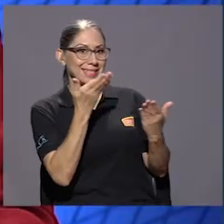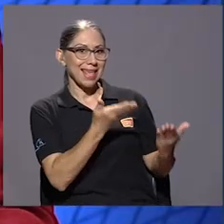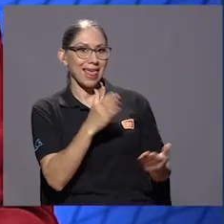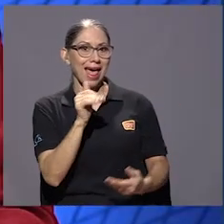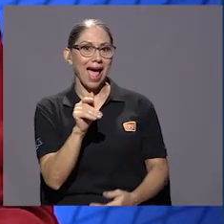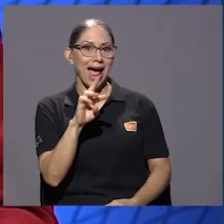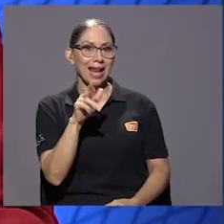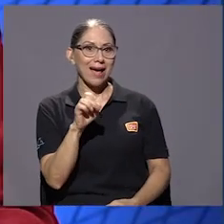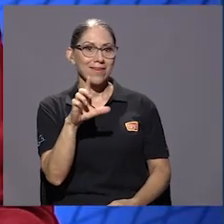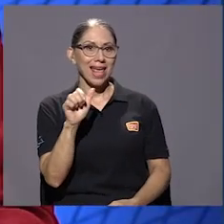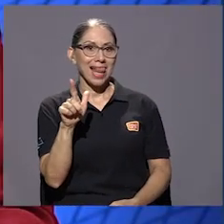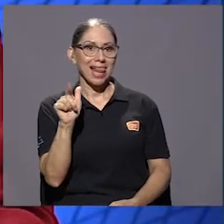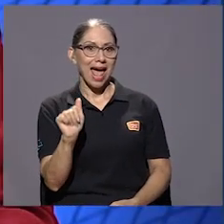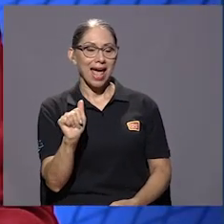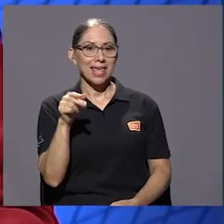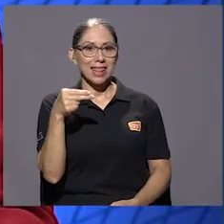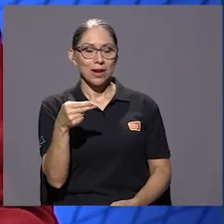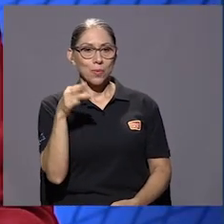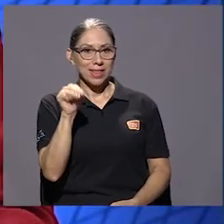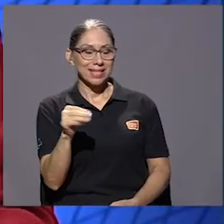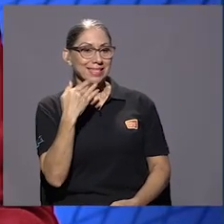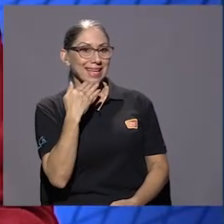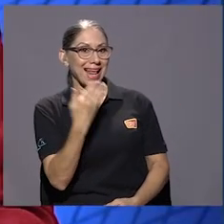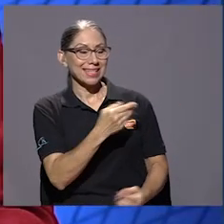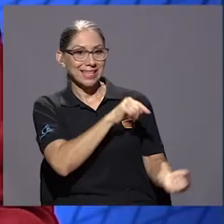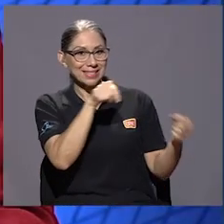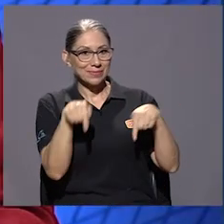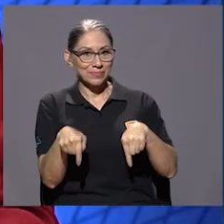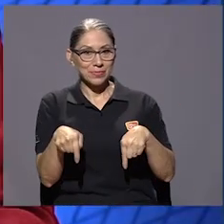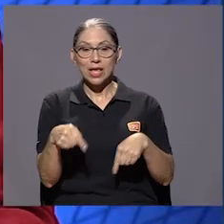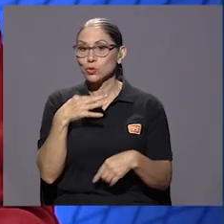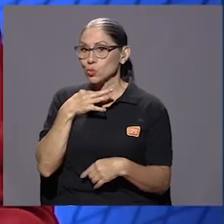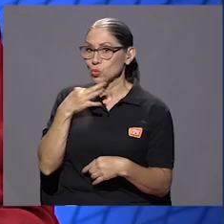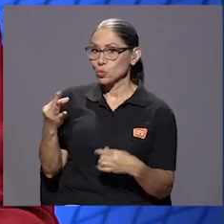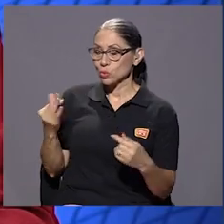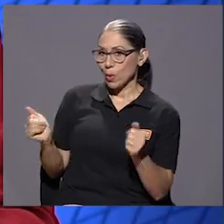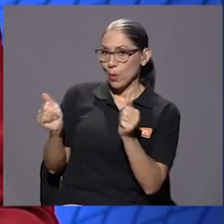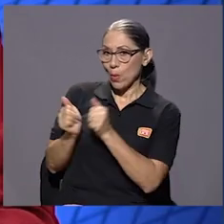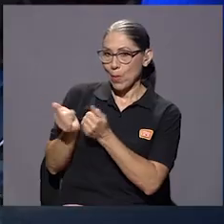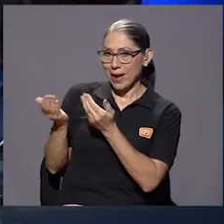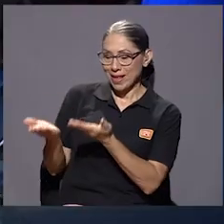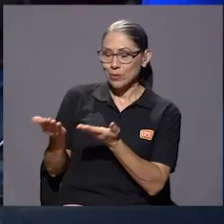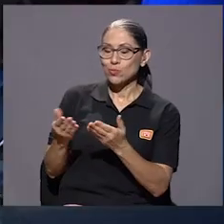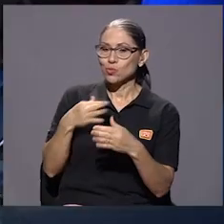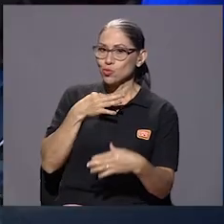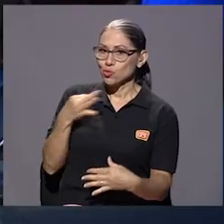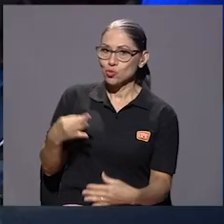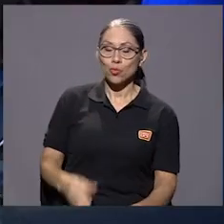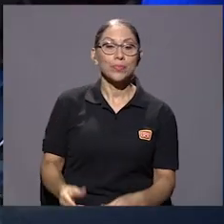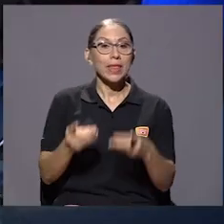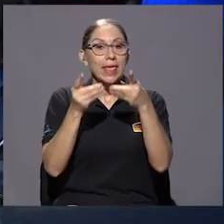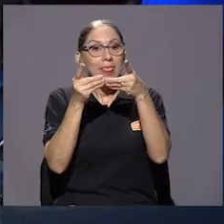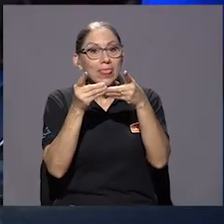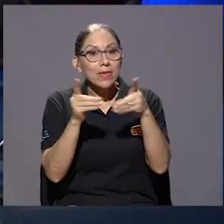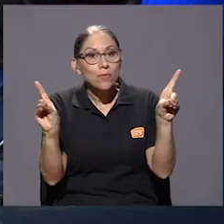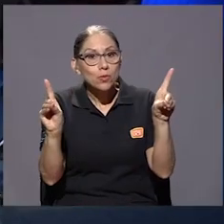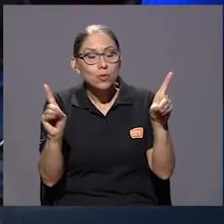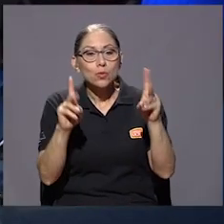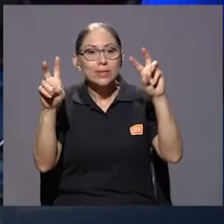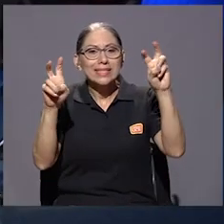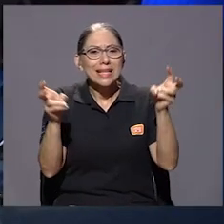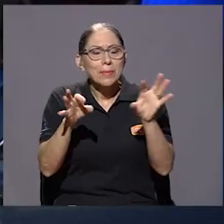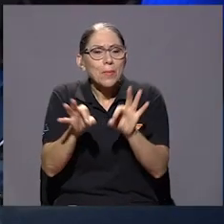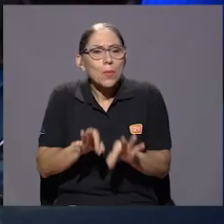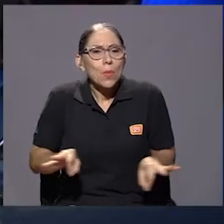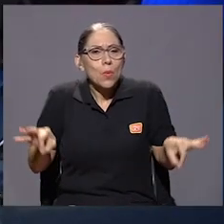Arabella Hidalgo Madrid. Muchísimas gracias, Arabella, por acompañarnos. Es un placer acompañarlo, Ronald. El divorcio es un tema muy, muy